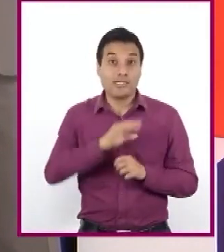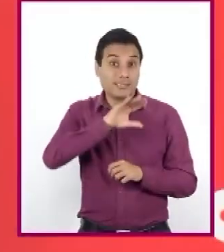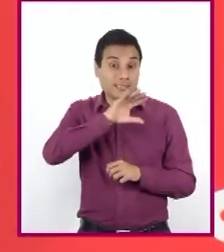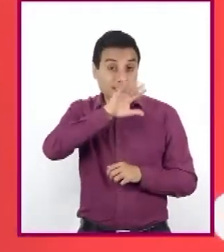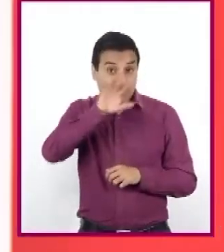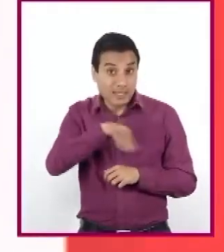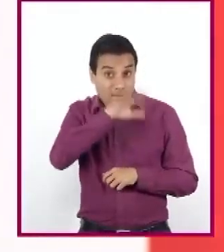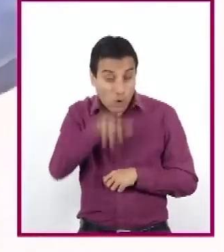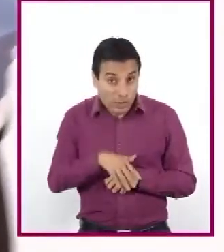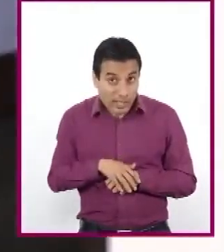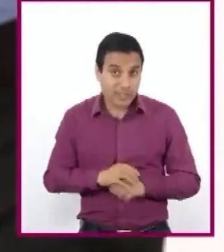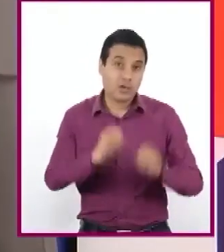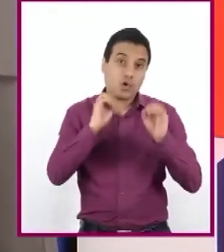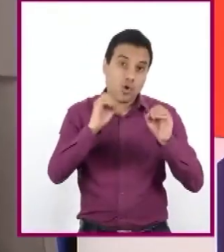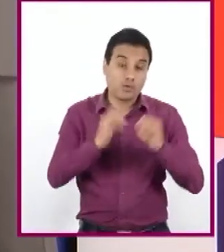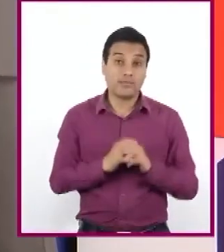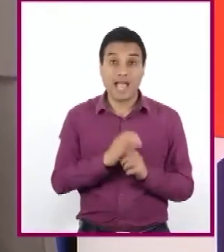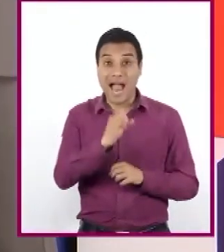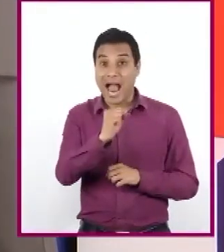un pedazo de zanahoria,